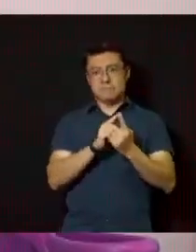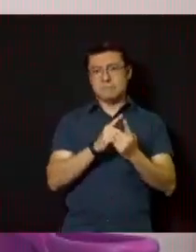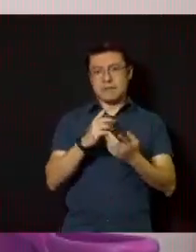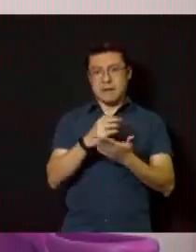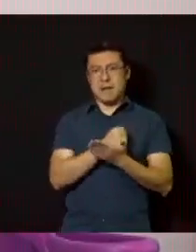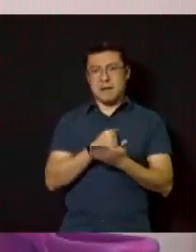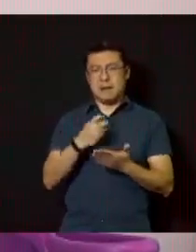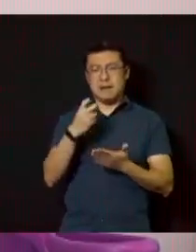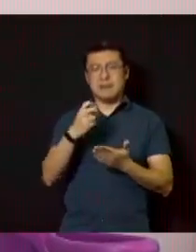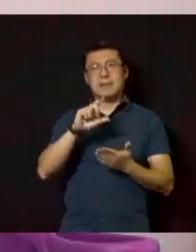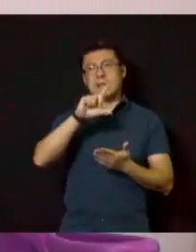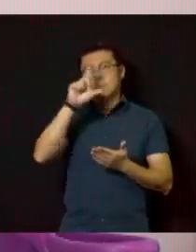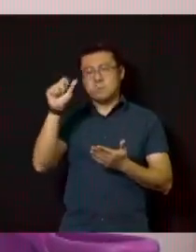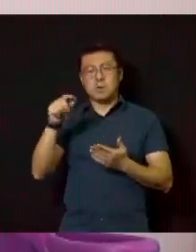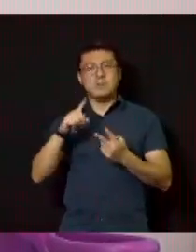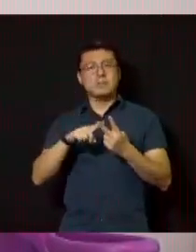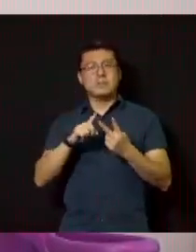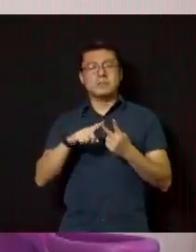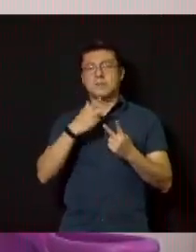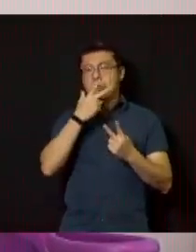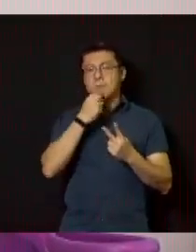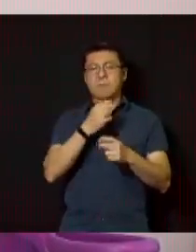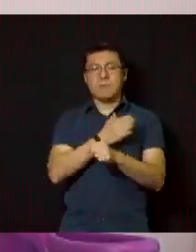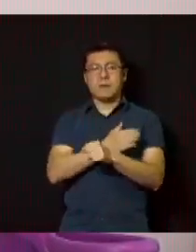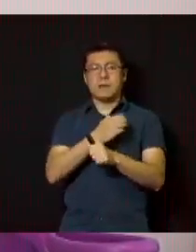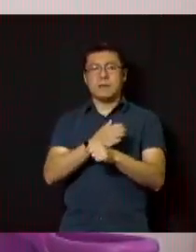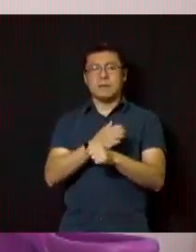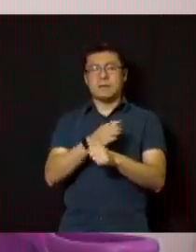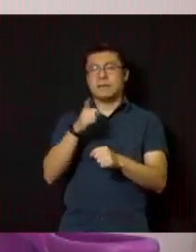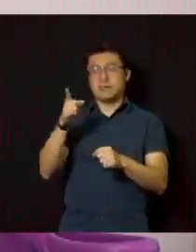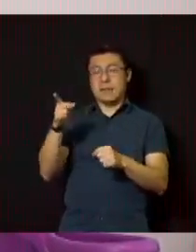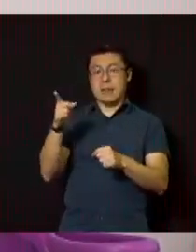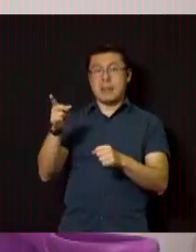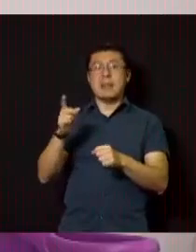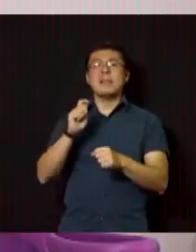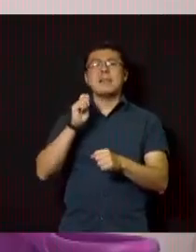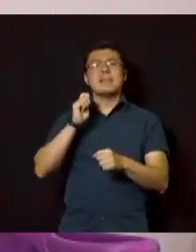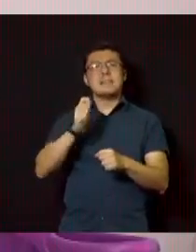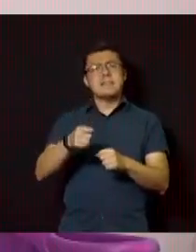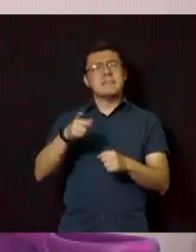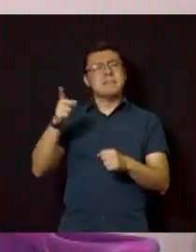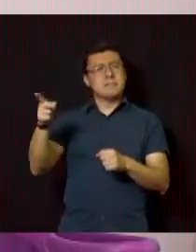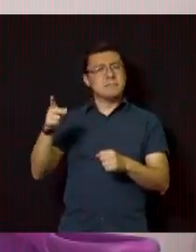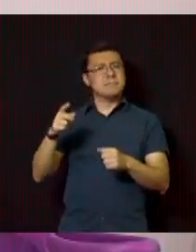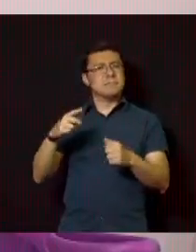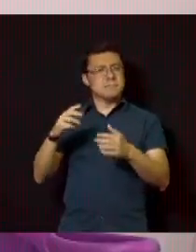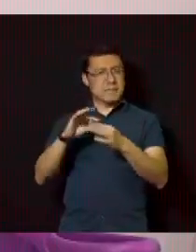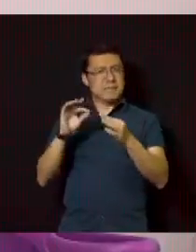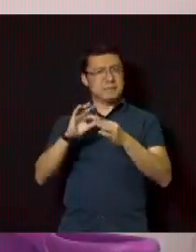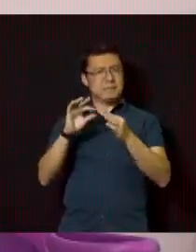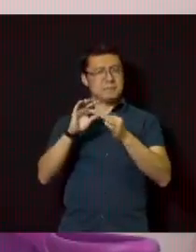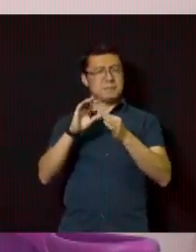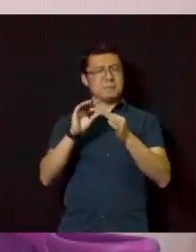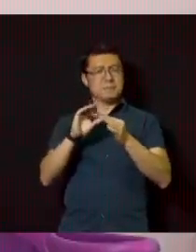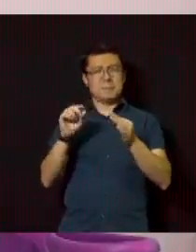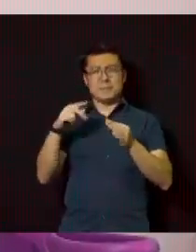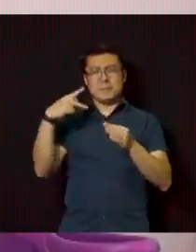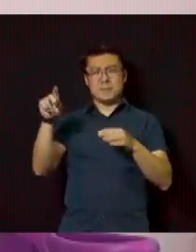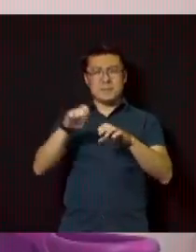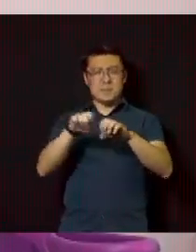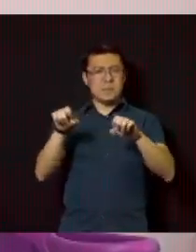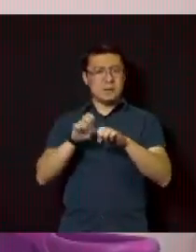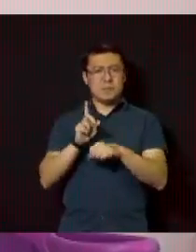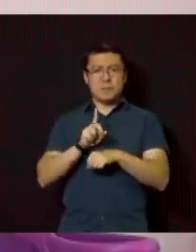viene otro compañero extraordinario que se llama Ede, que nos va a contar cómo está haciendo crecer su organización. Todos los días